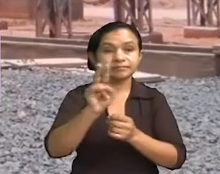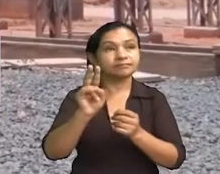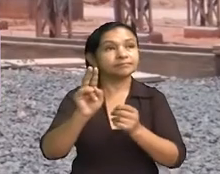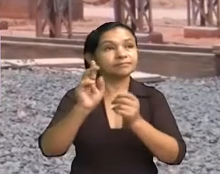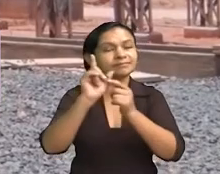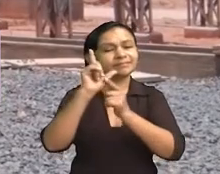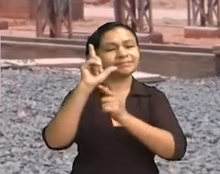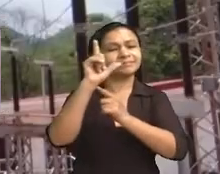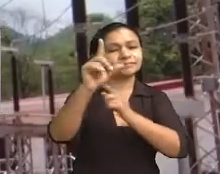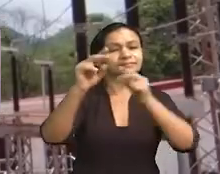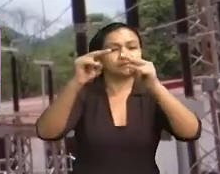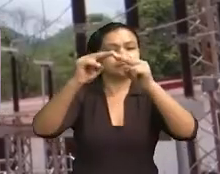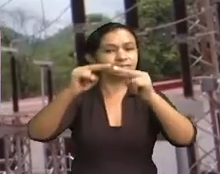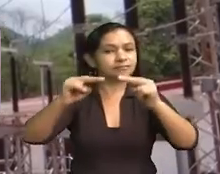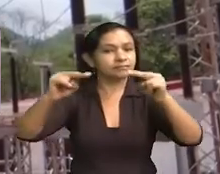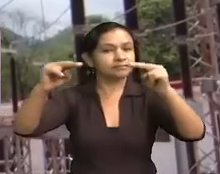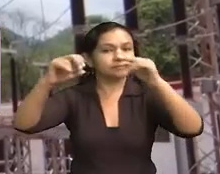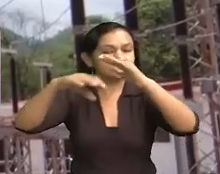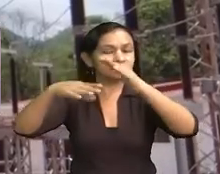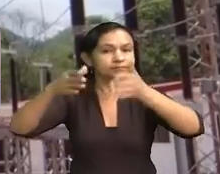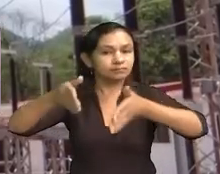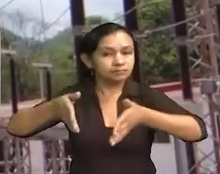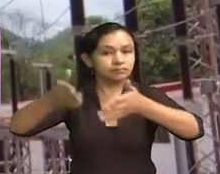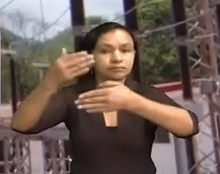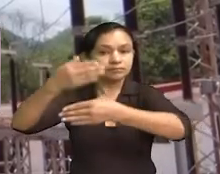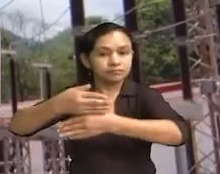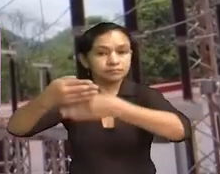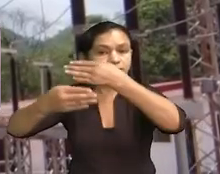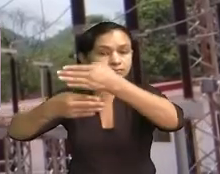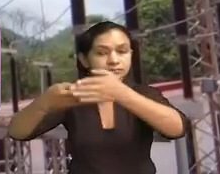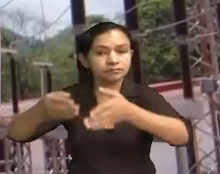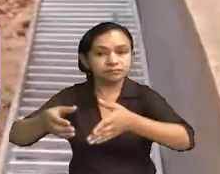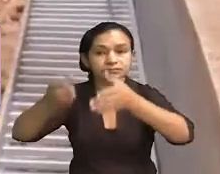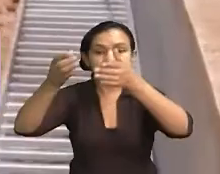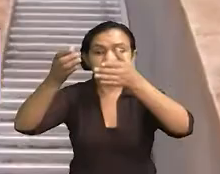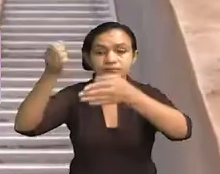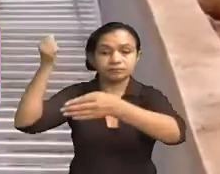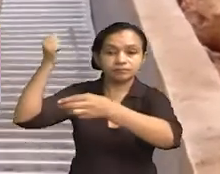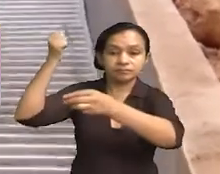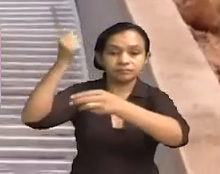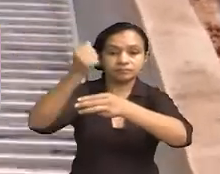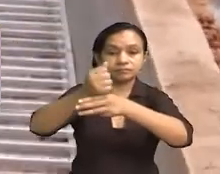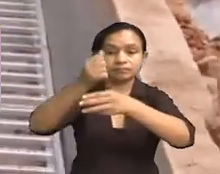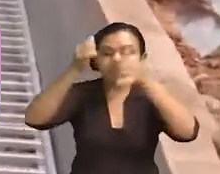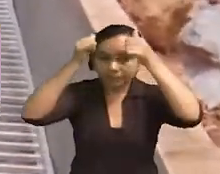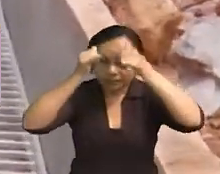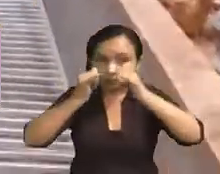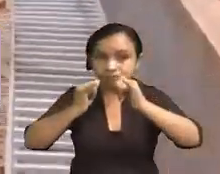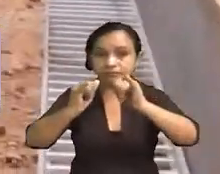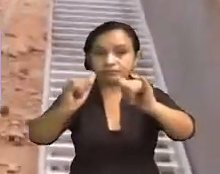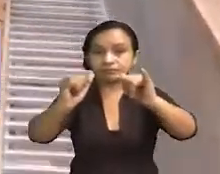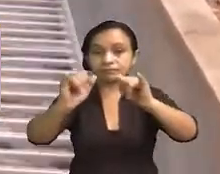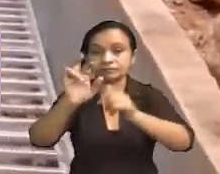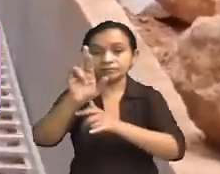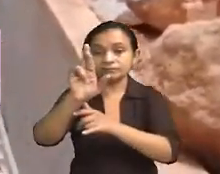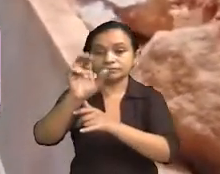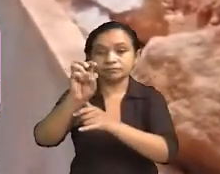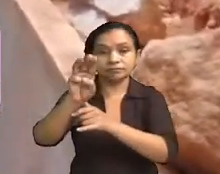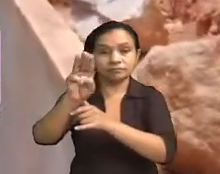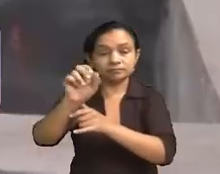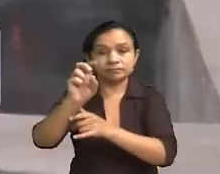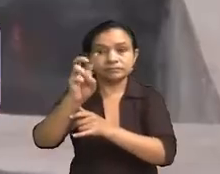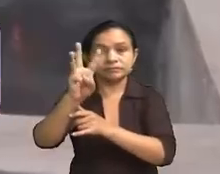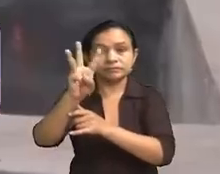todo el territorio. Lo vimos cuando se instaló recientemente un matadero en El Rama, es decir, más de 30 millones de dólares